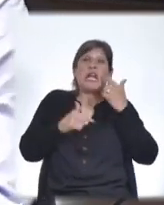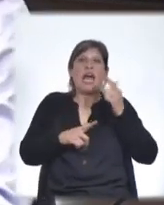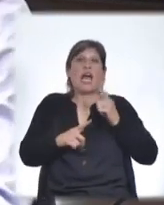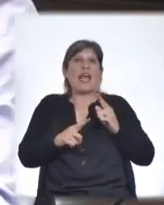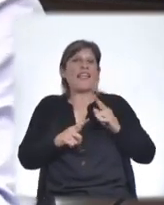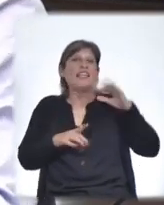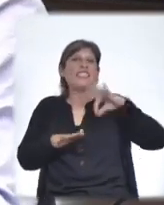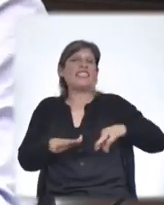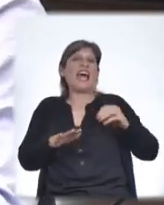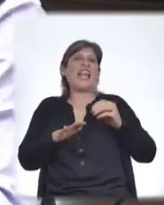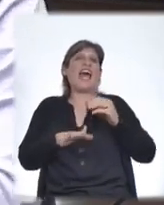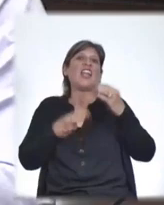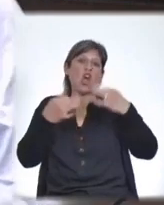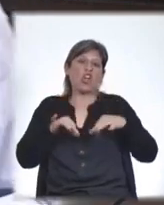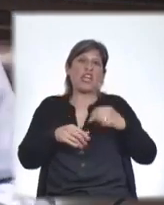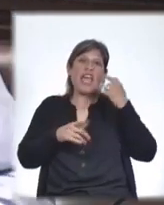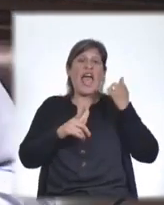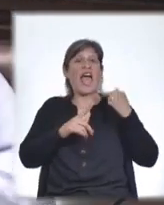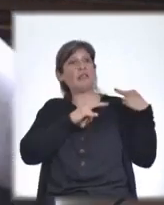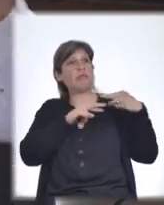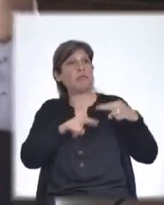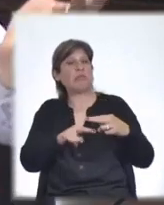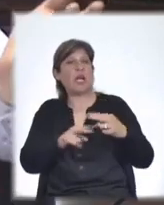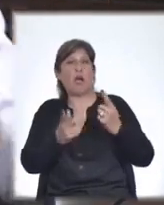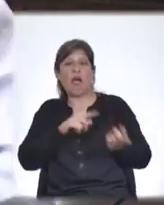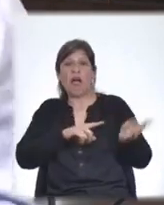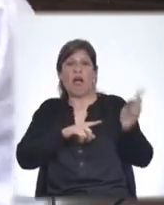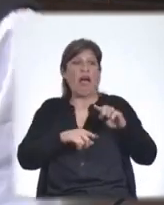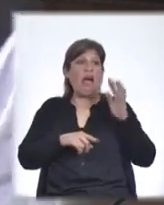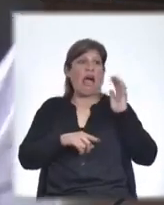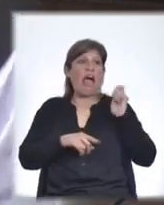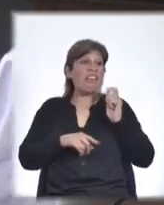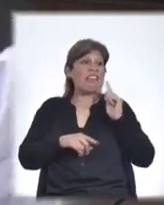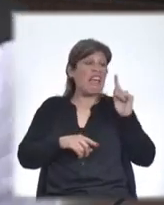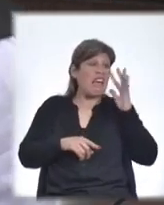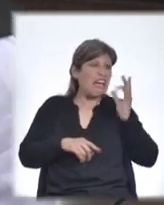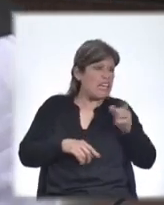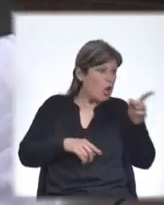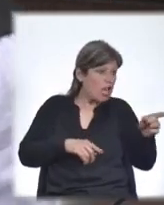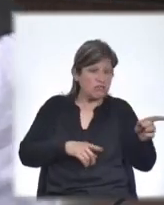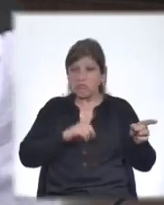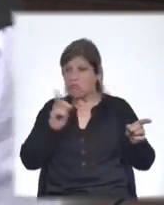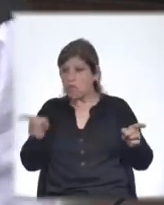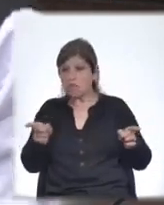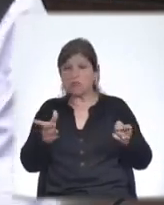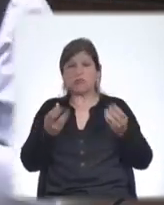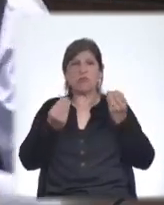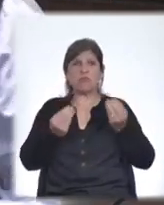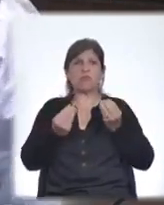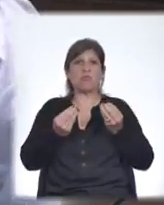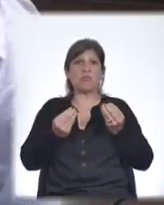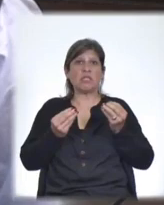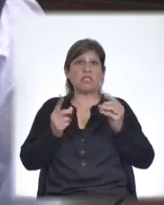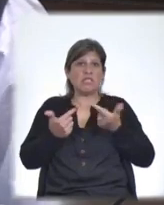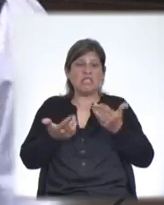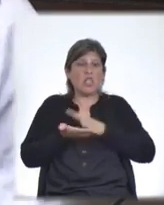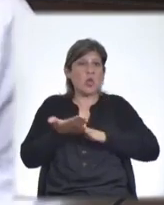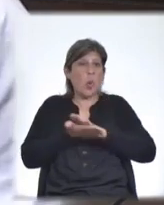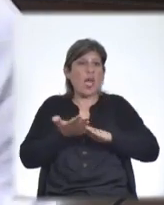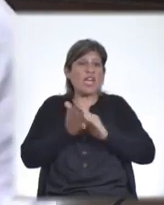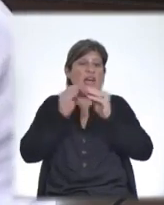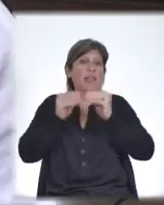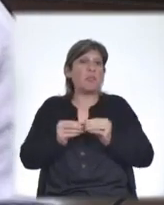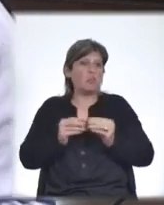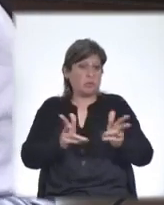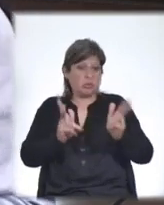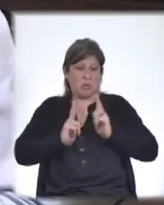mantener constante a lo largo del periodo. ¿A quién le creo? ¿Al economista Bención o al economista Alfi? Si no hay nada en el presupuesto que me lo